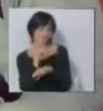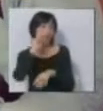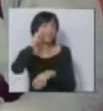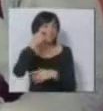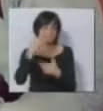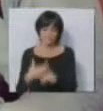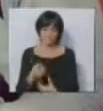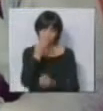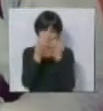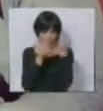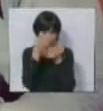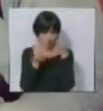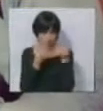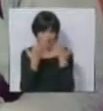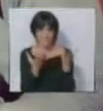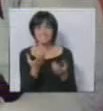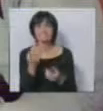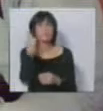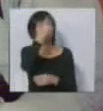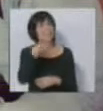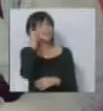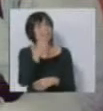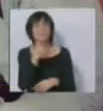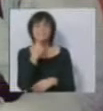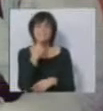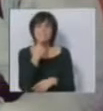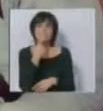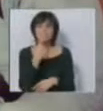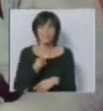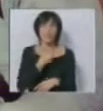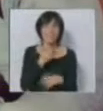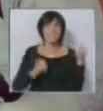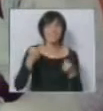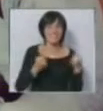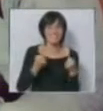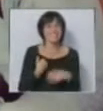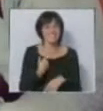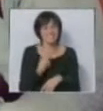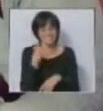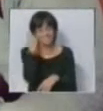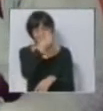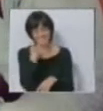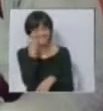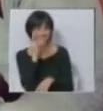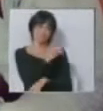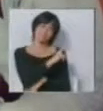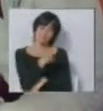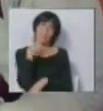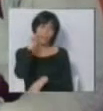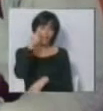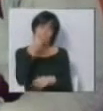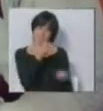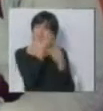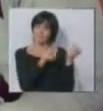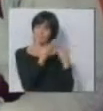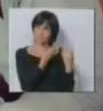ramo de flores. Igual la cara de ella dice, esperaba un auto, ¿no? Es como que mira así de costado como diciendo, qué linda